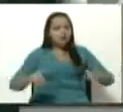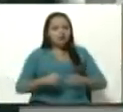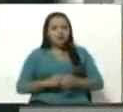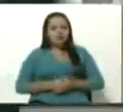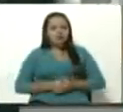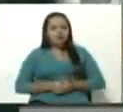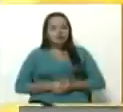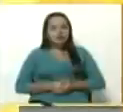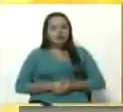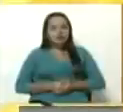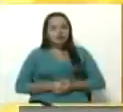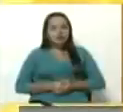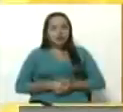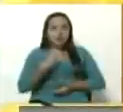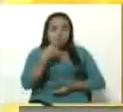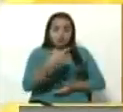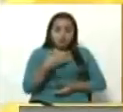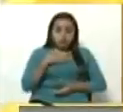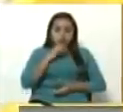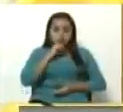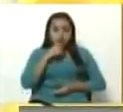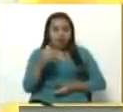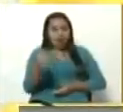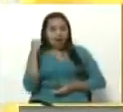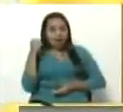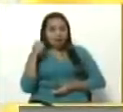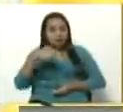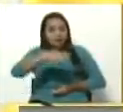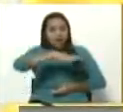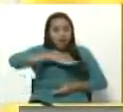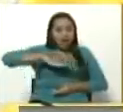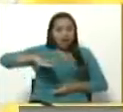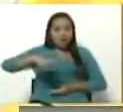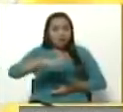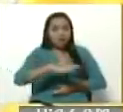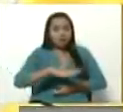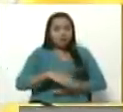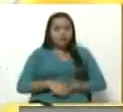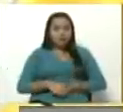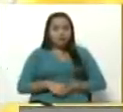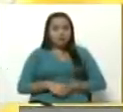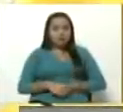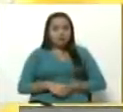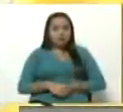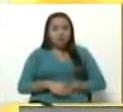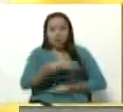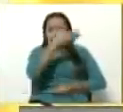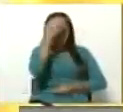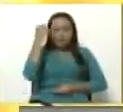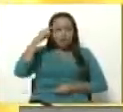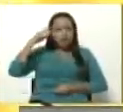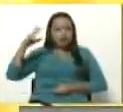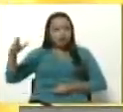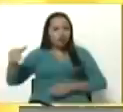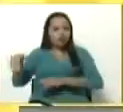y dejó, como decía mi abuela allá en el campo, se dejó de buscar a Dios por los rincones. Hoy vemos a las